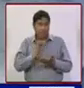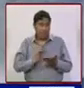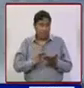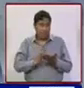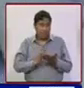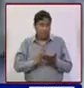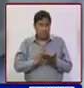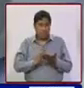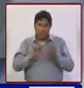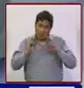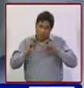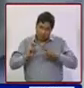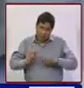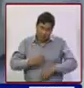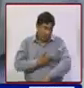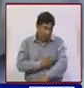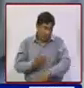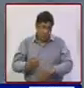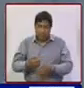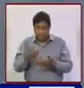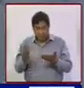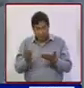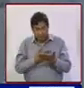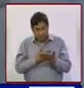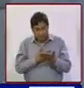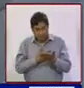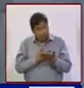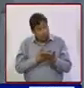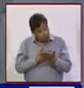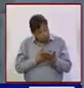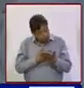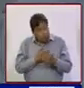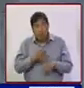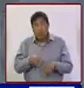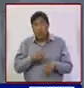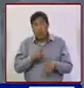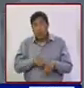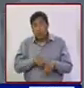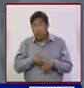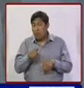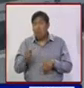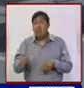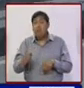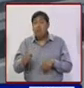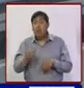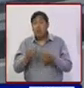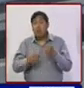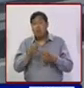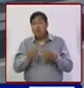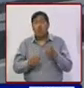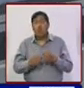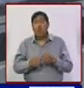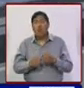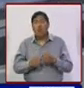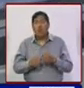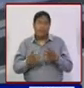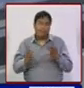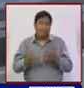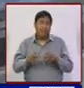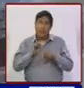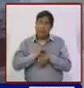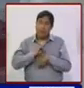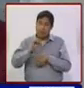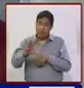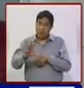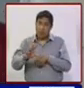porque le habíamos hecho un examen de sangre que salía normal y ya tomaba leche, así que comunicamos a la defensoría.